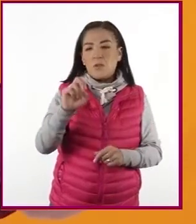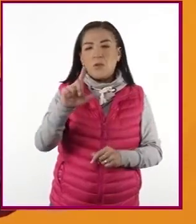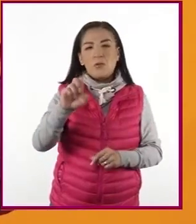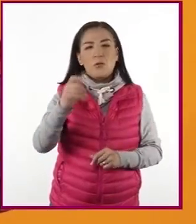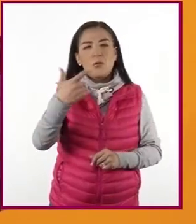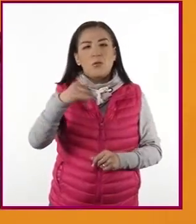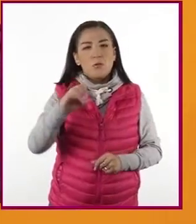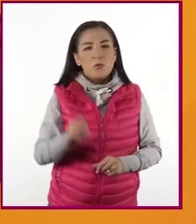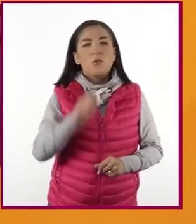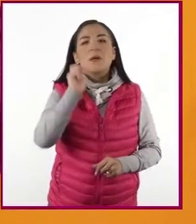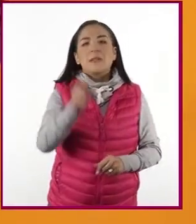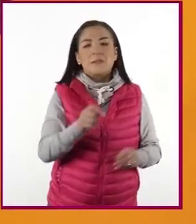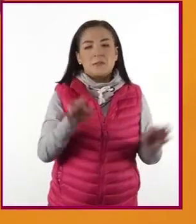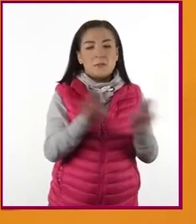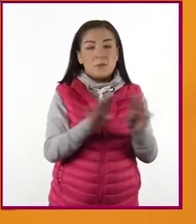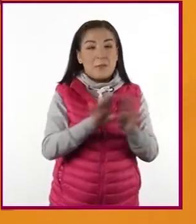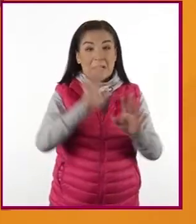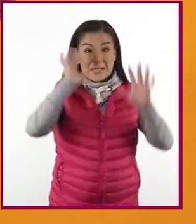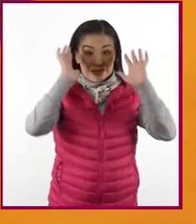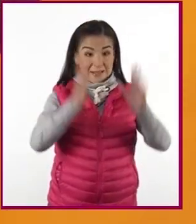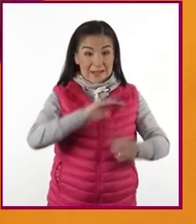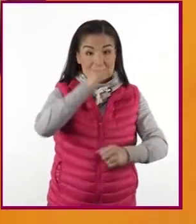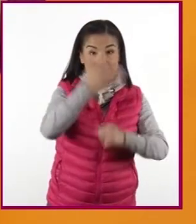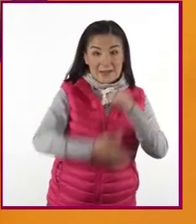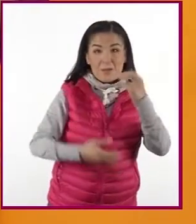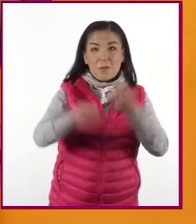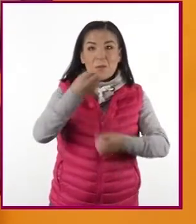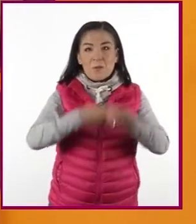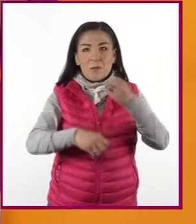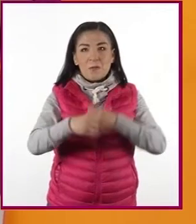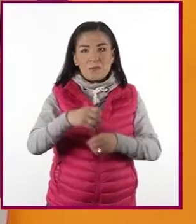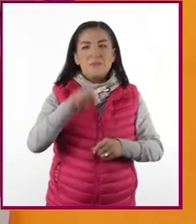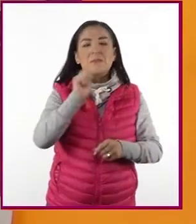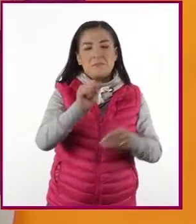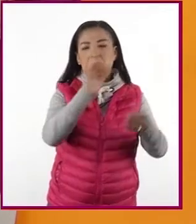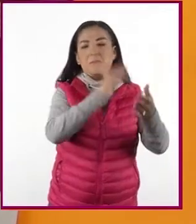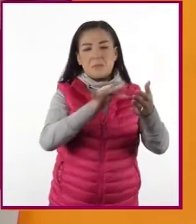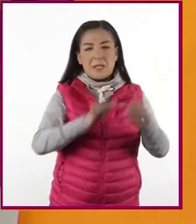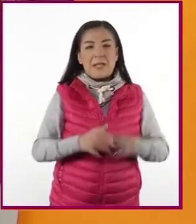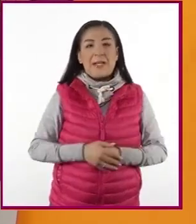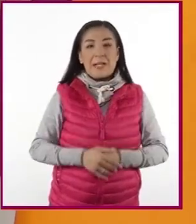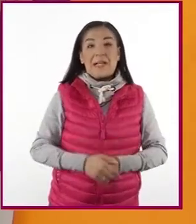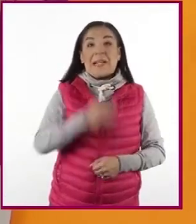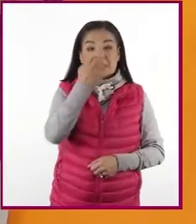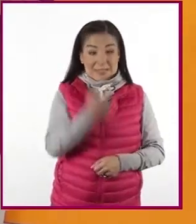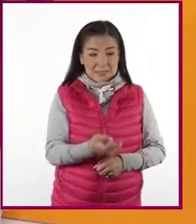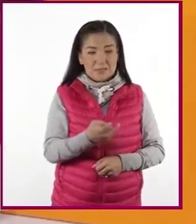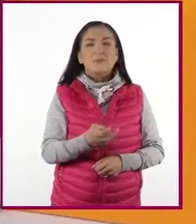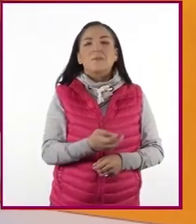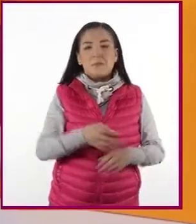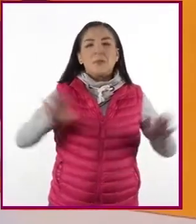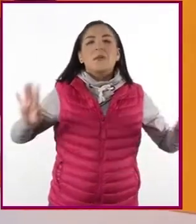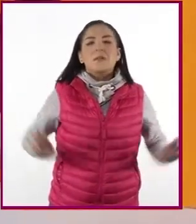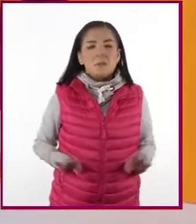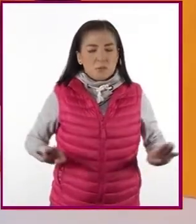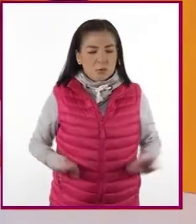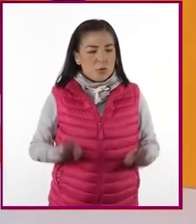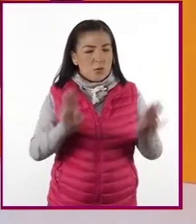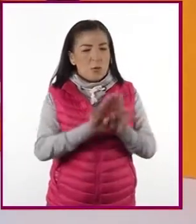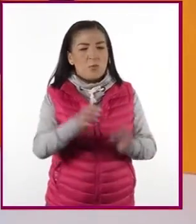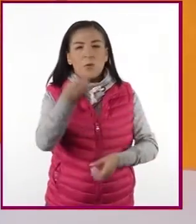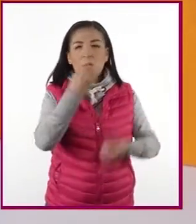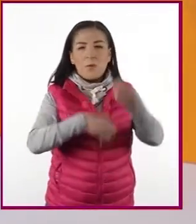está terminada. Entonces, es cuando el autor caracteriza su obra y realiza una